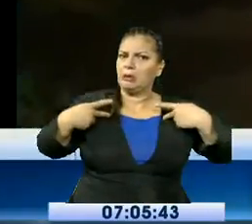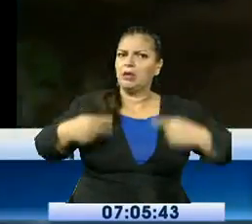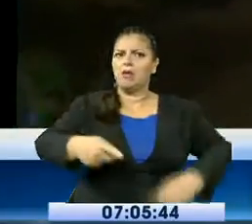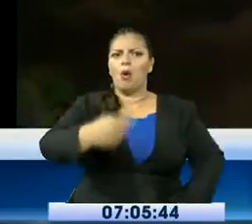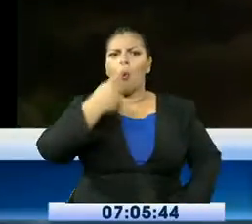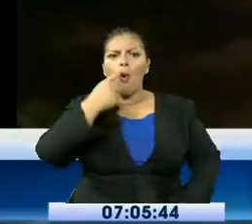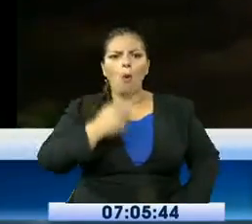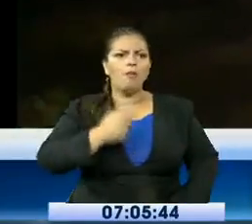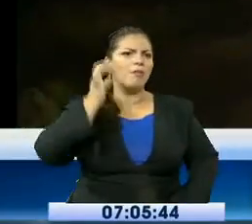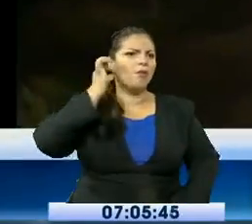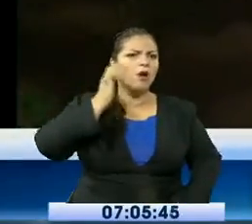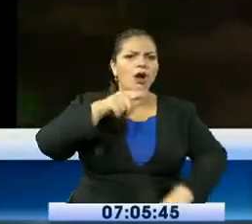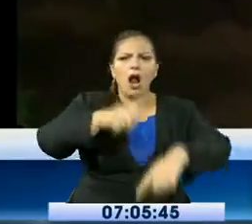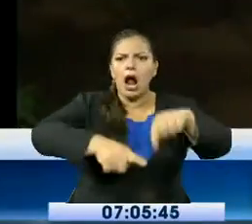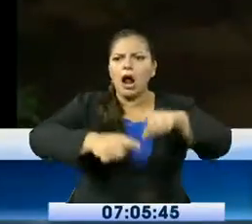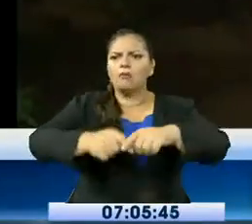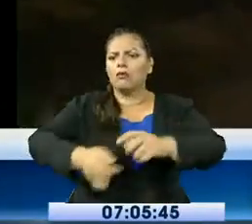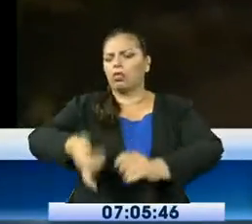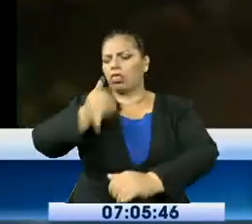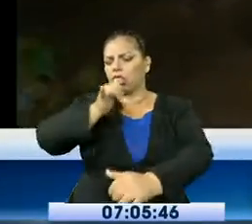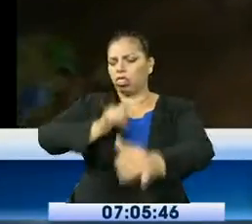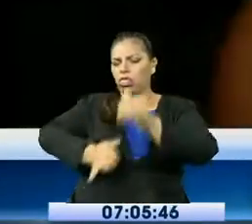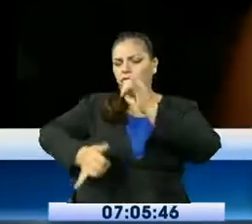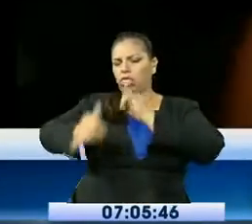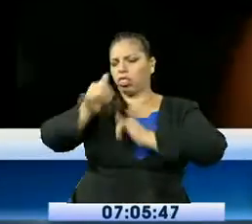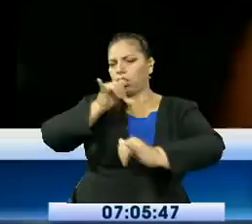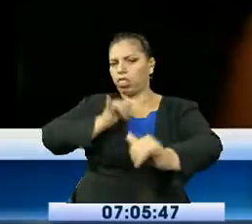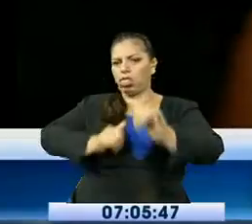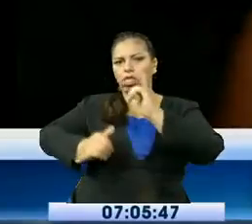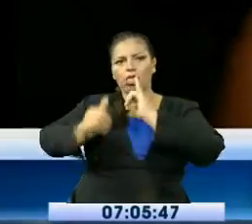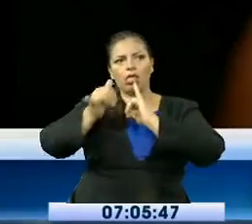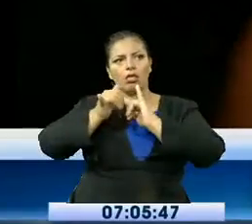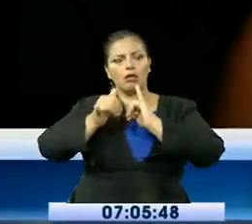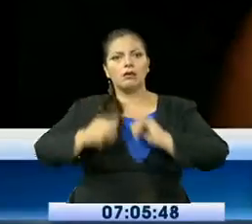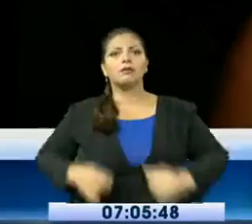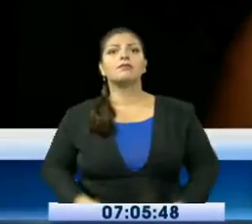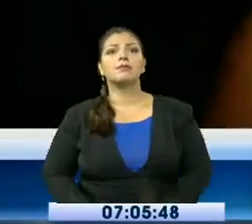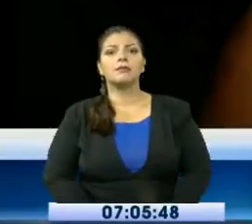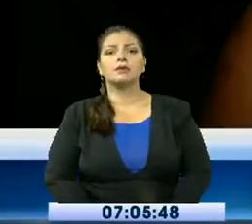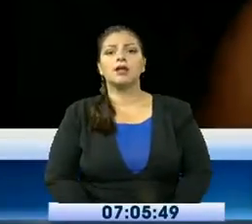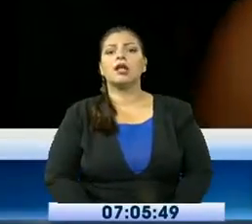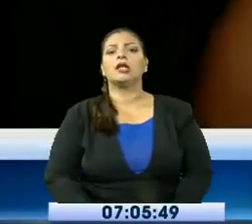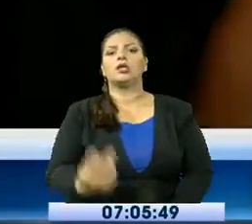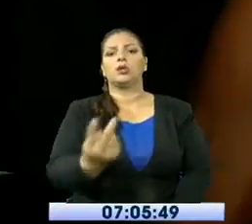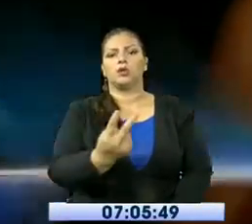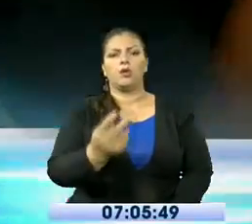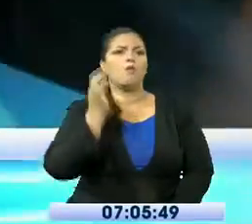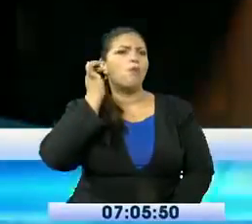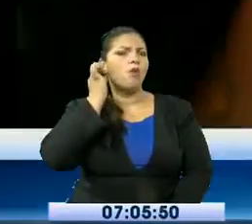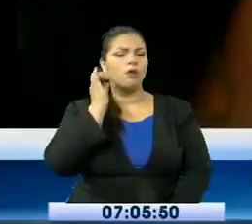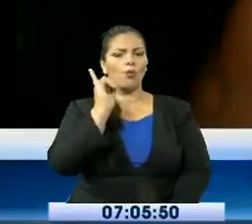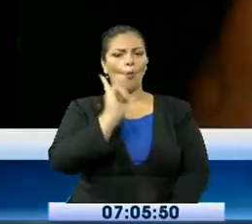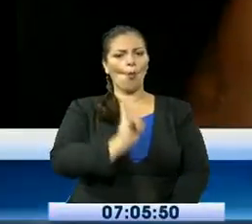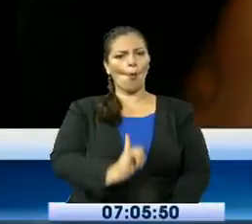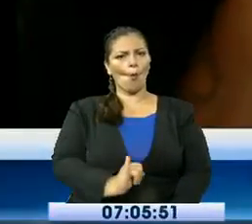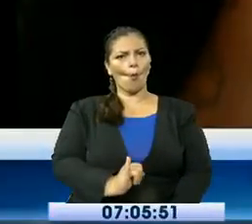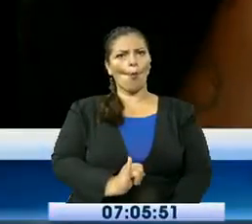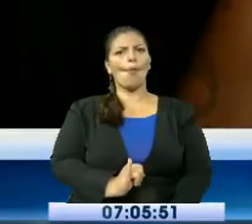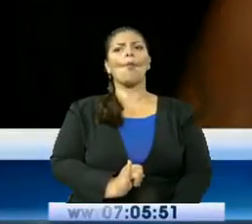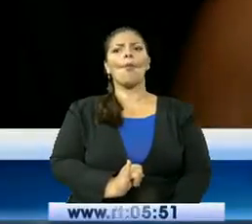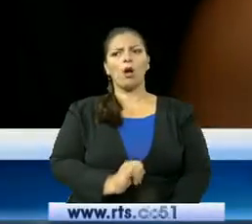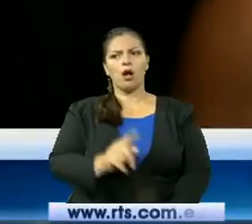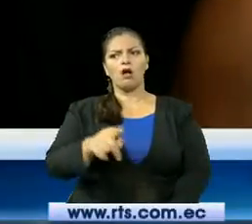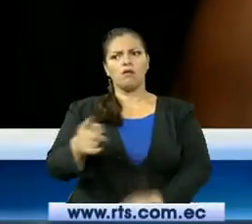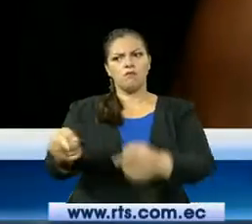mujer. Ambos fueron retenidos por la policía. Ha estado con una persona que le hice la ruca, una flaquita, que supuestamente que él convivía con